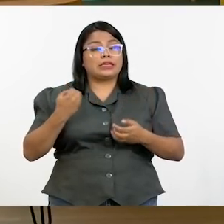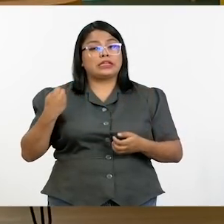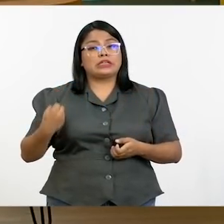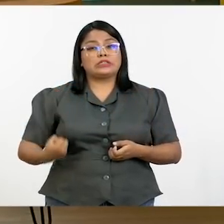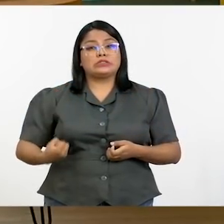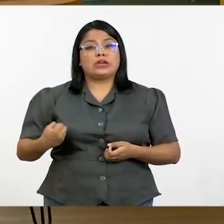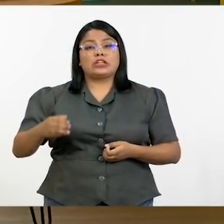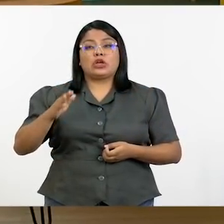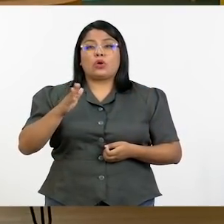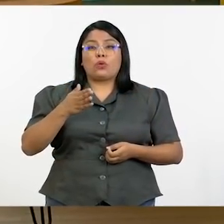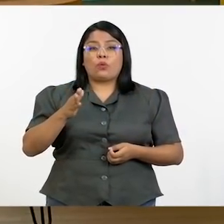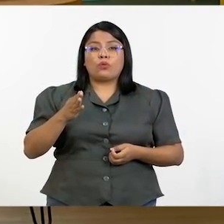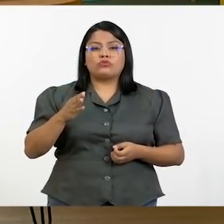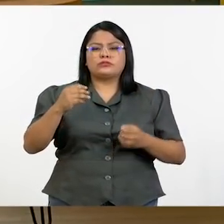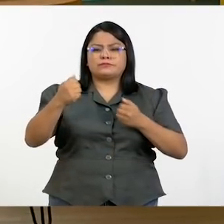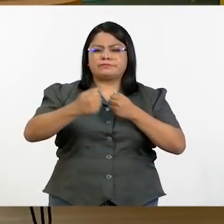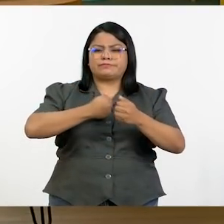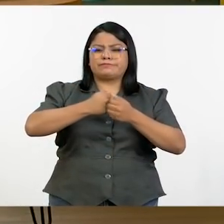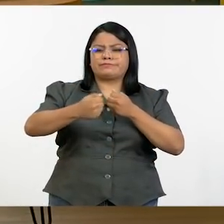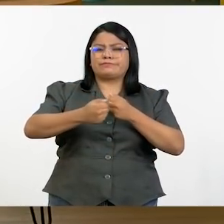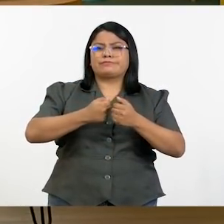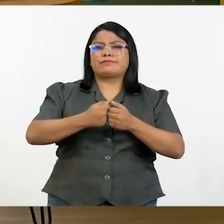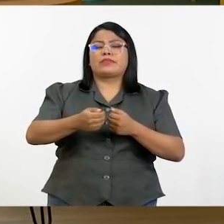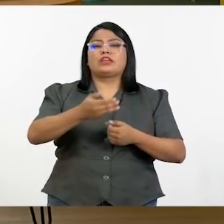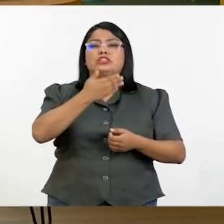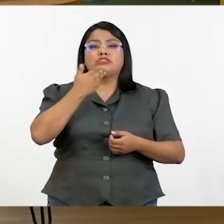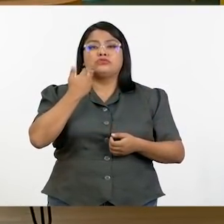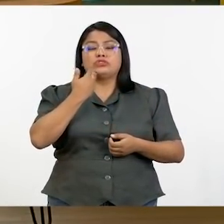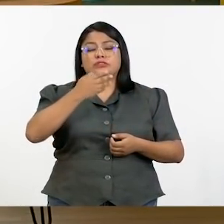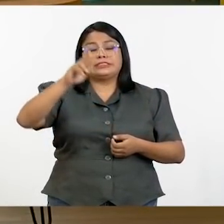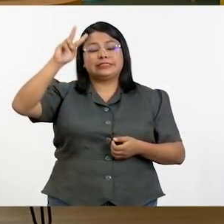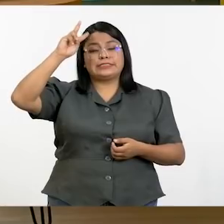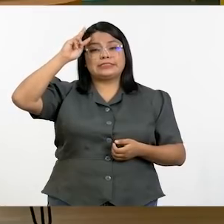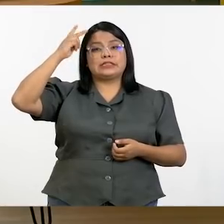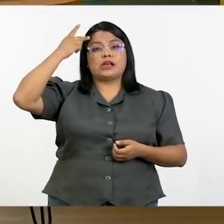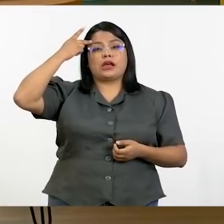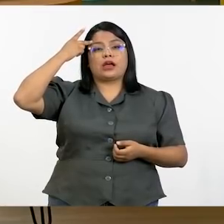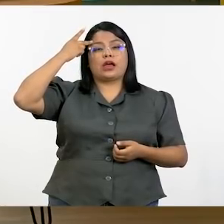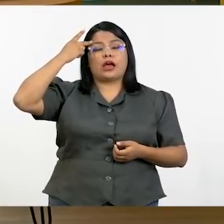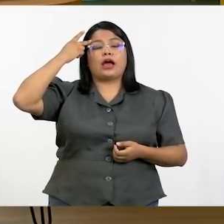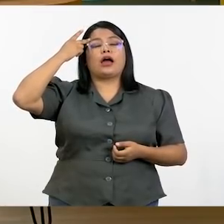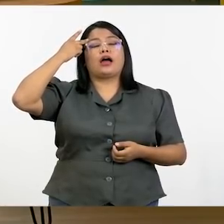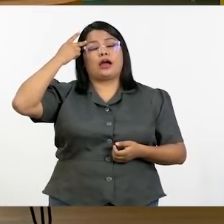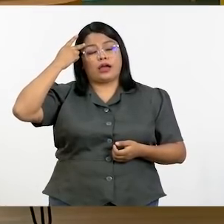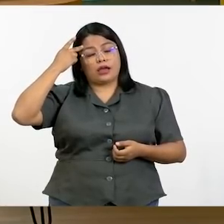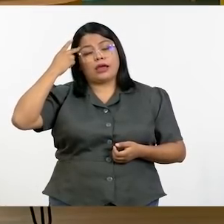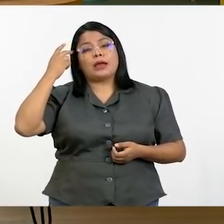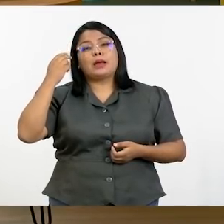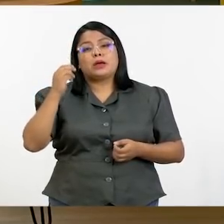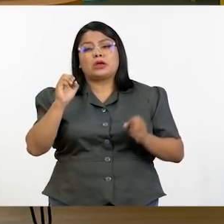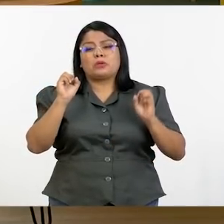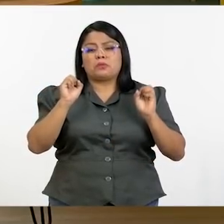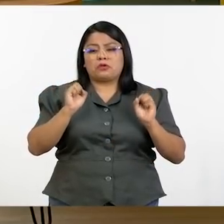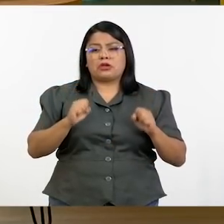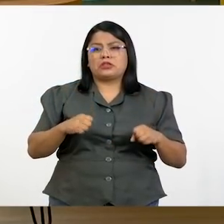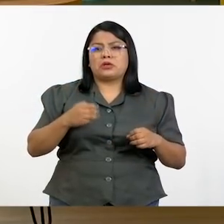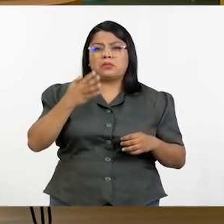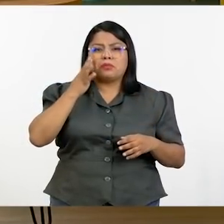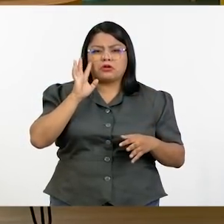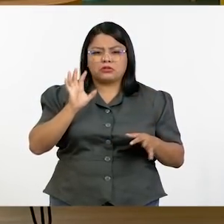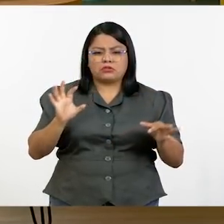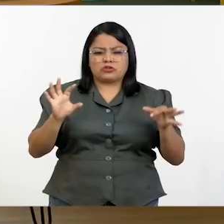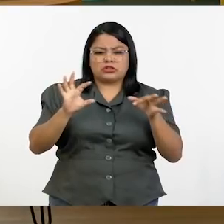que el estudiante utilice la gramática en situaciones significativas, es decir, en situaciones que